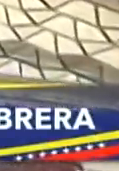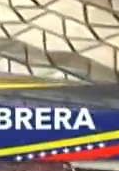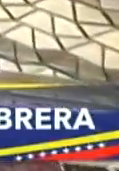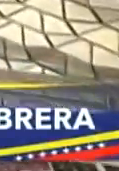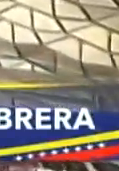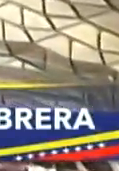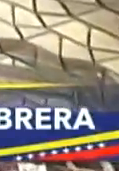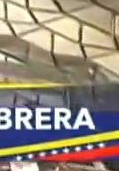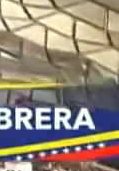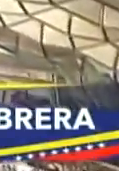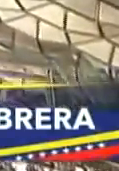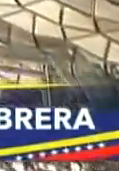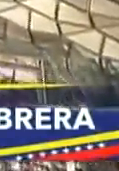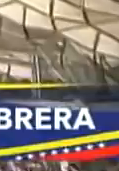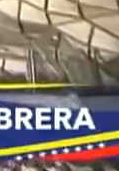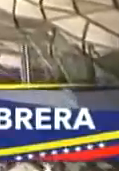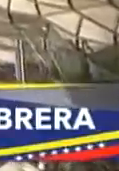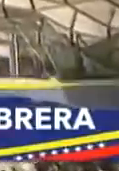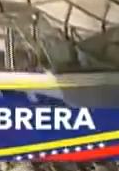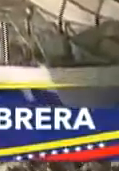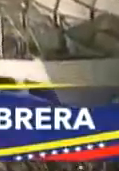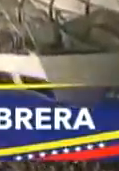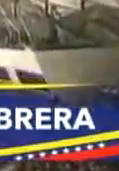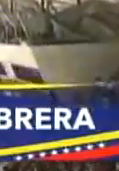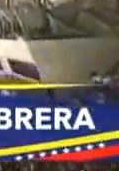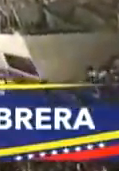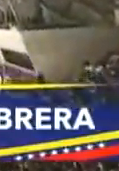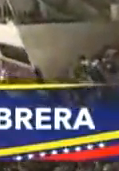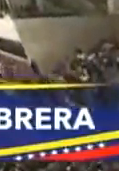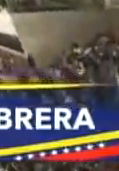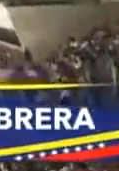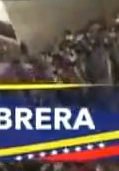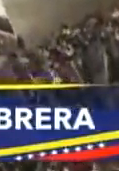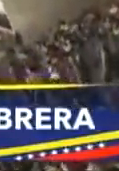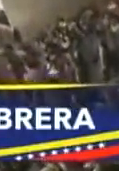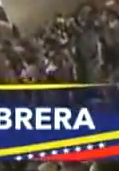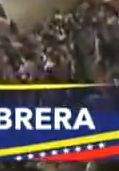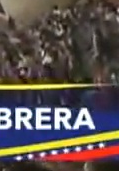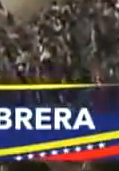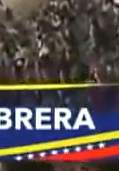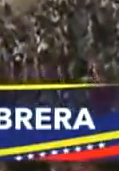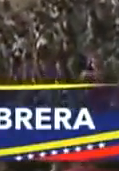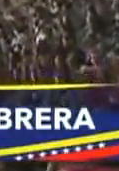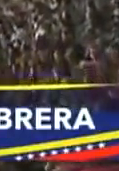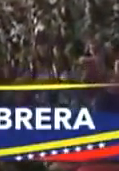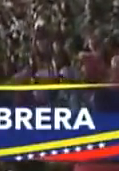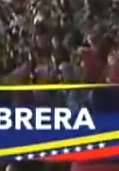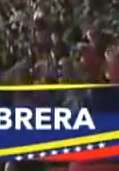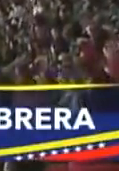musicales el poliedro de caracas de puerta abierta otra vez